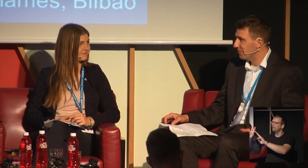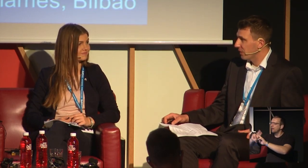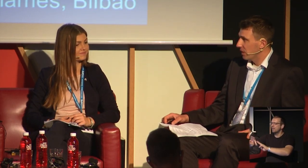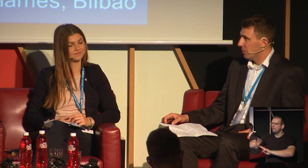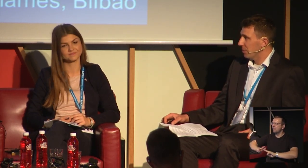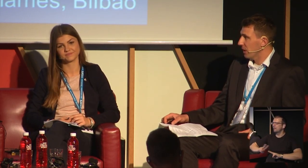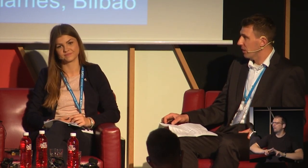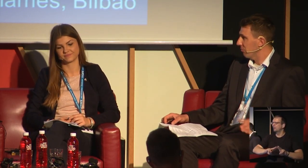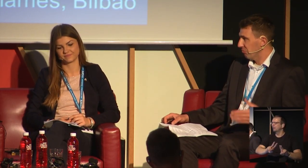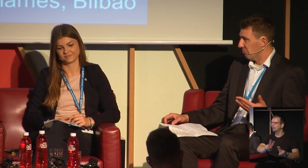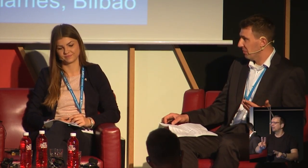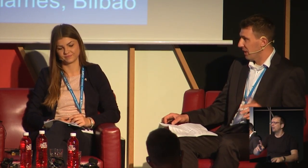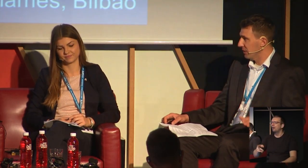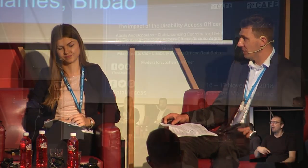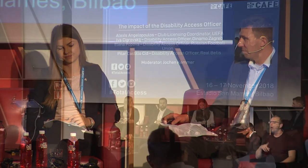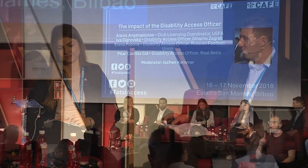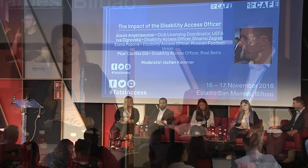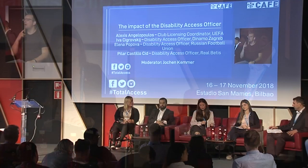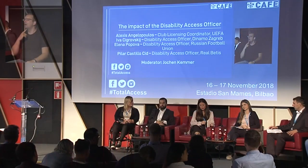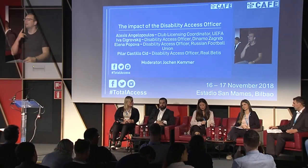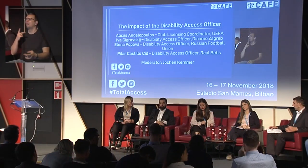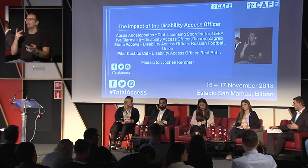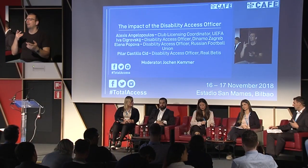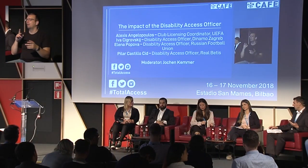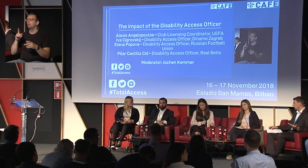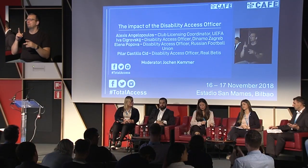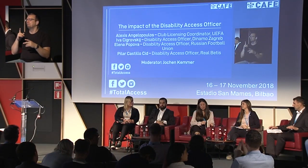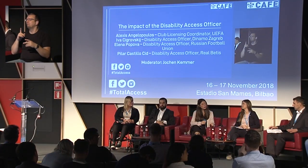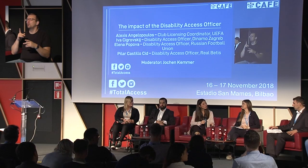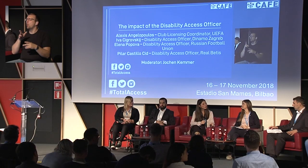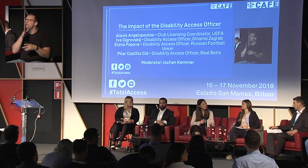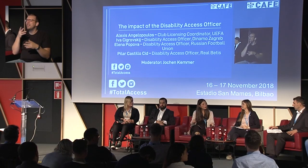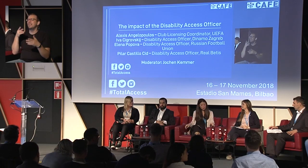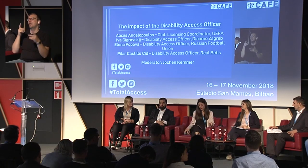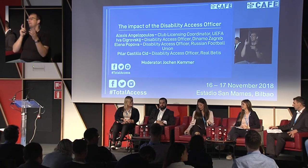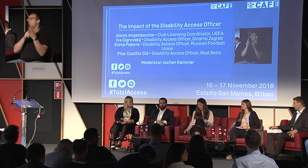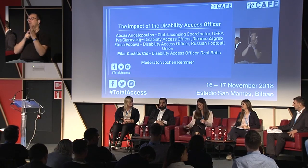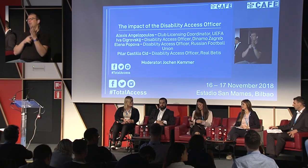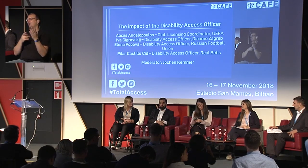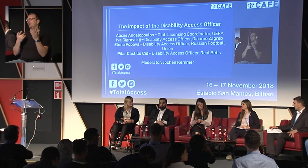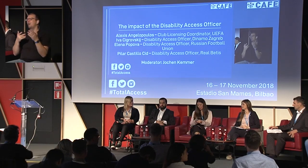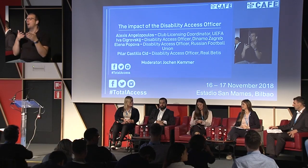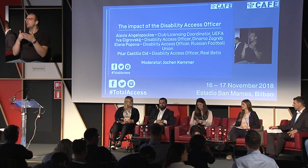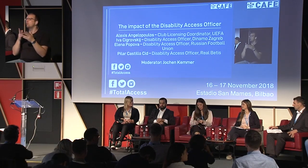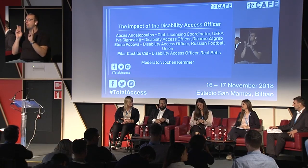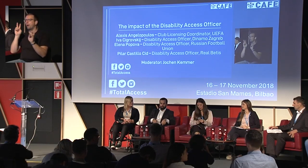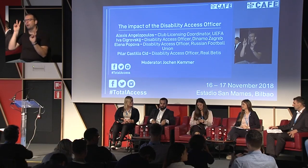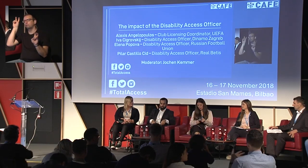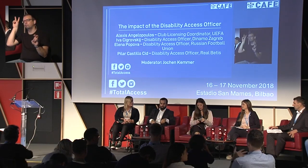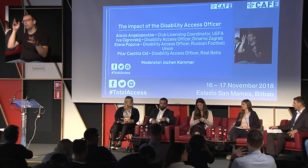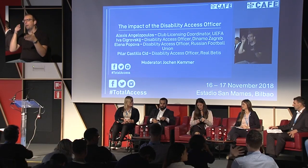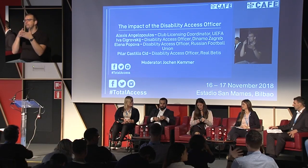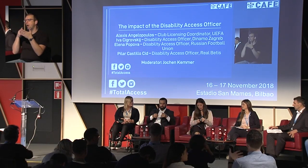Great. Pilar, any tip you can give and maybe tell us a little bit about the learnings you had throughout the last years?